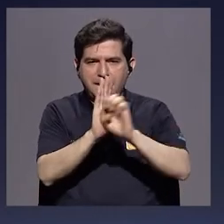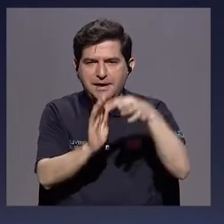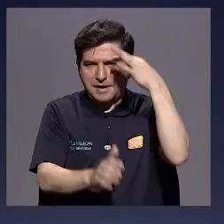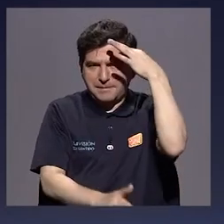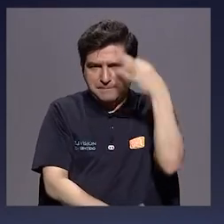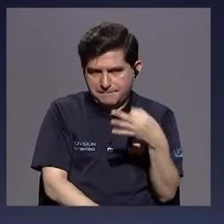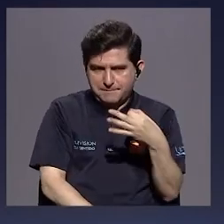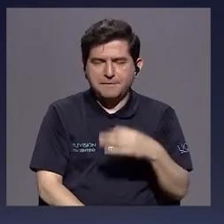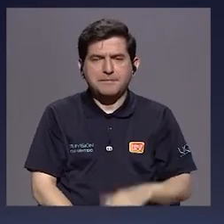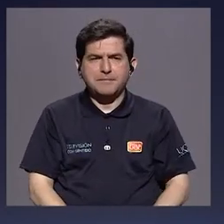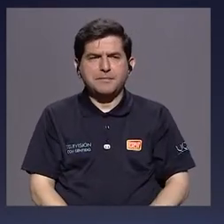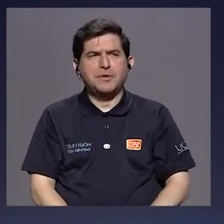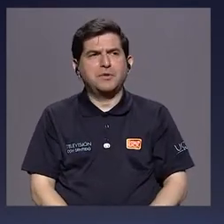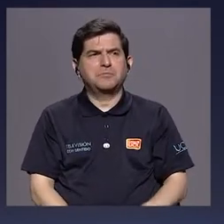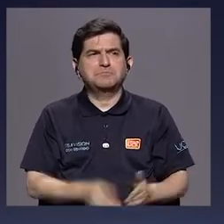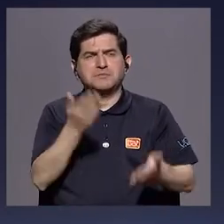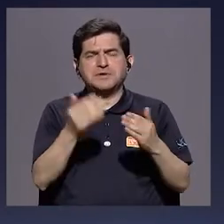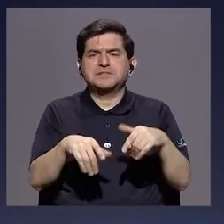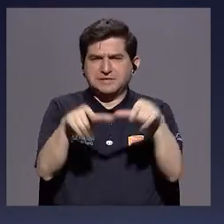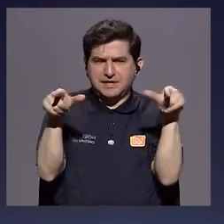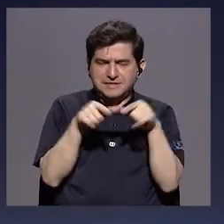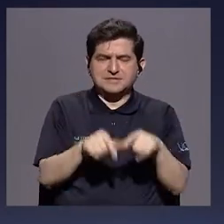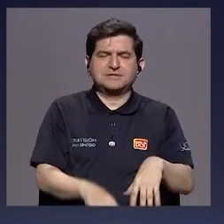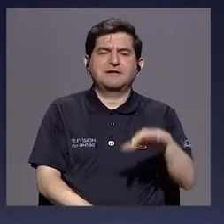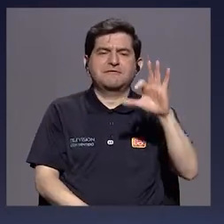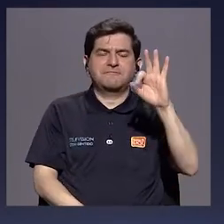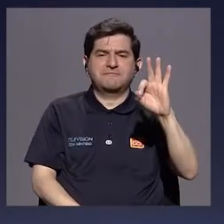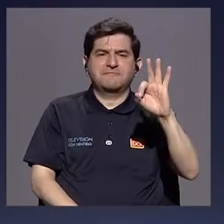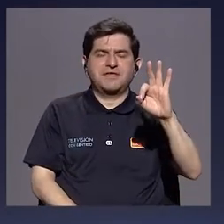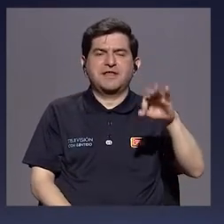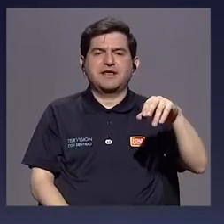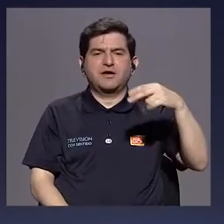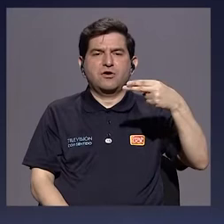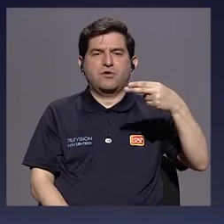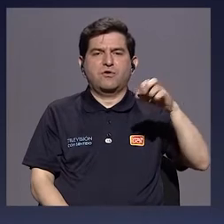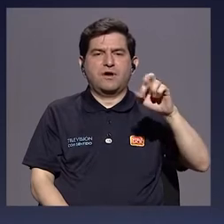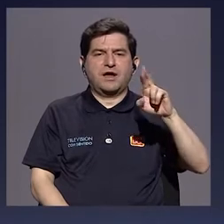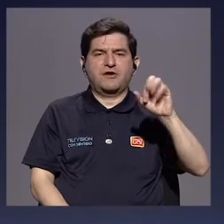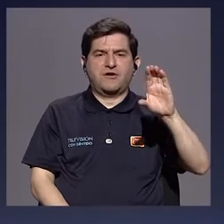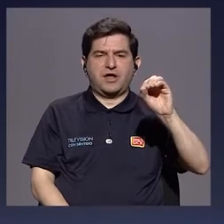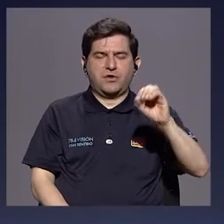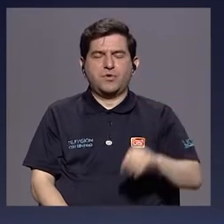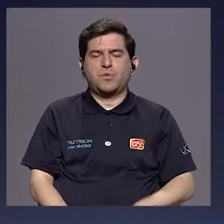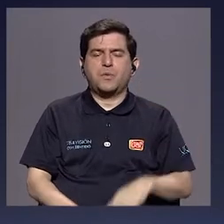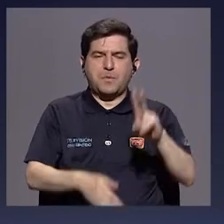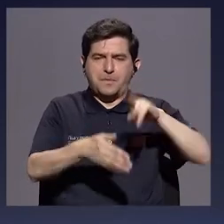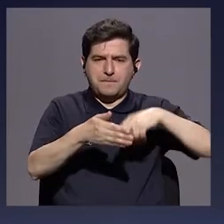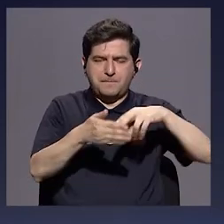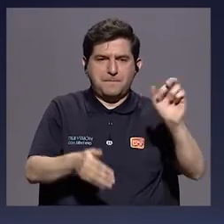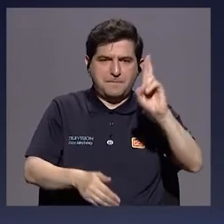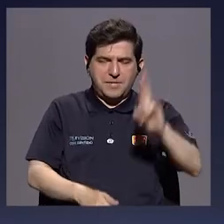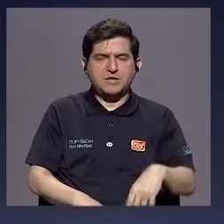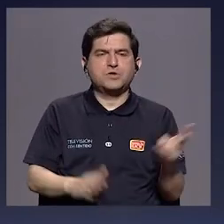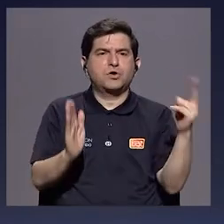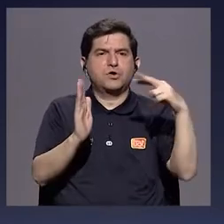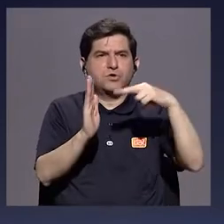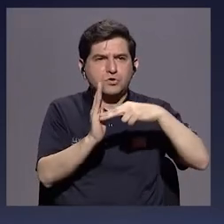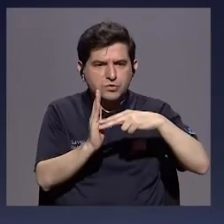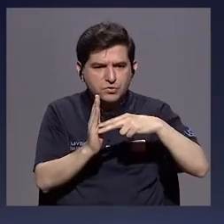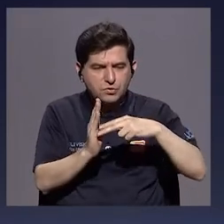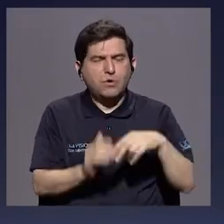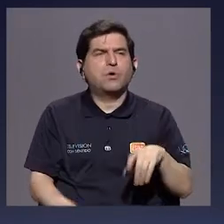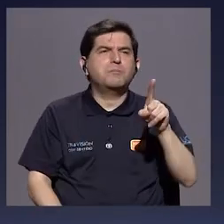ocurre y es un ejemplo doméstico es de federico obrero el pintor costarricense que en el 2000